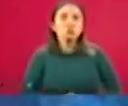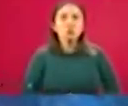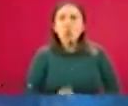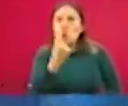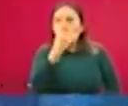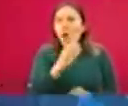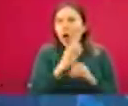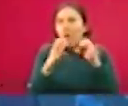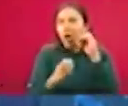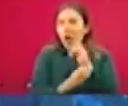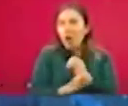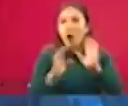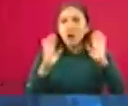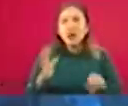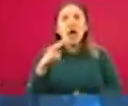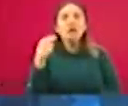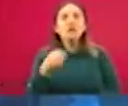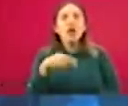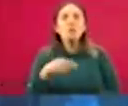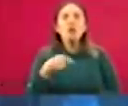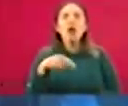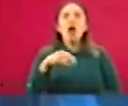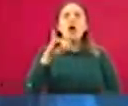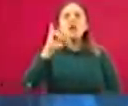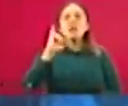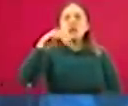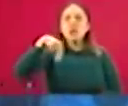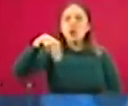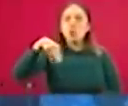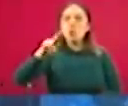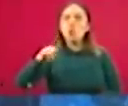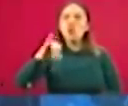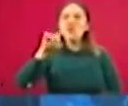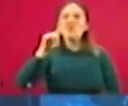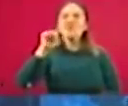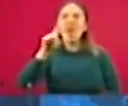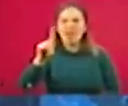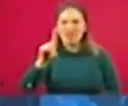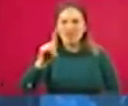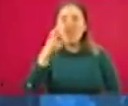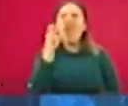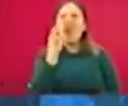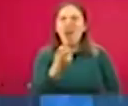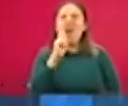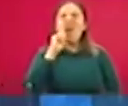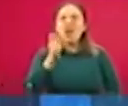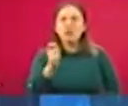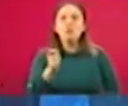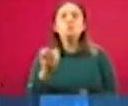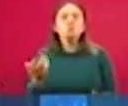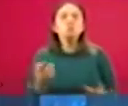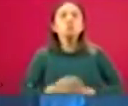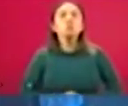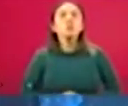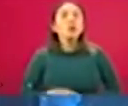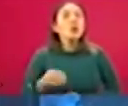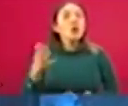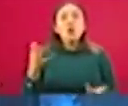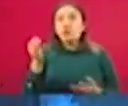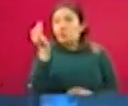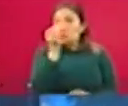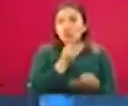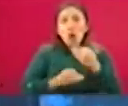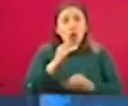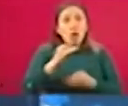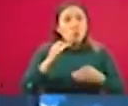casos sospechosos y casos confirmados por laboratorio de COVID. Igualmente, las defunciones.